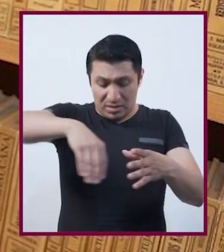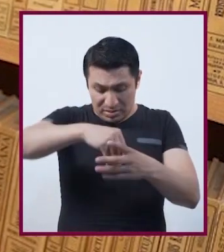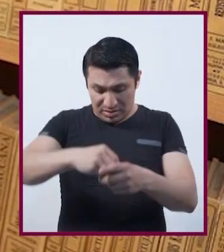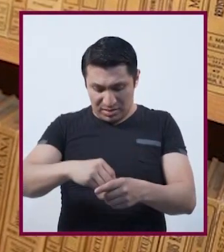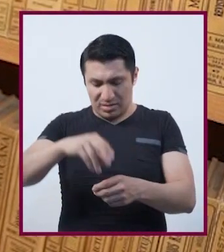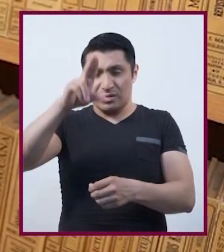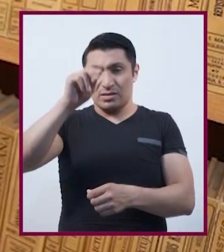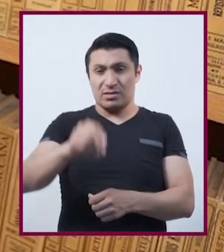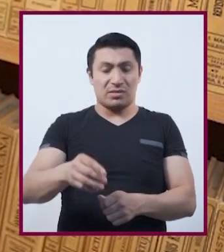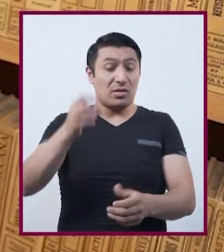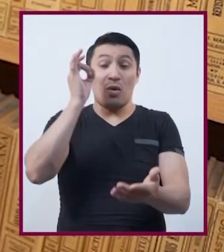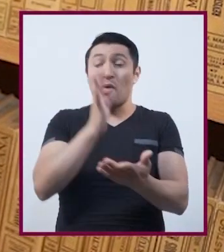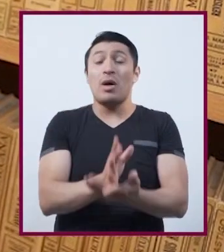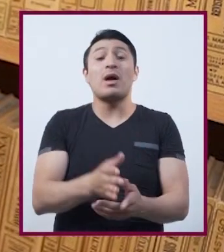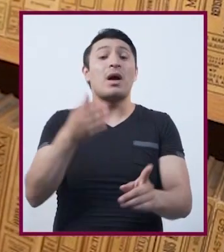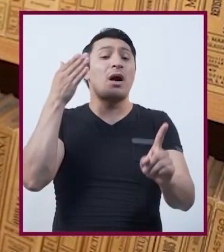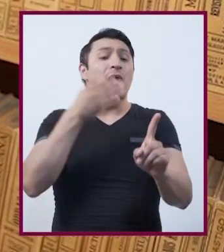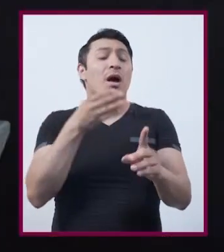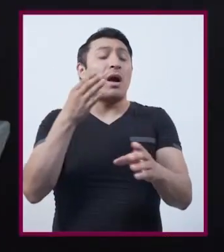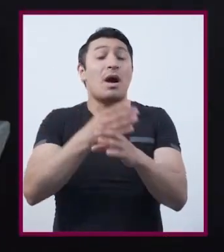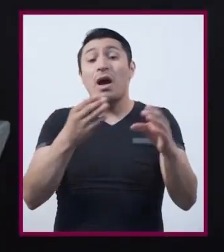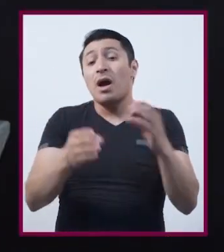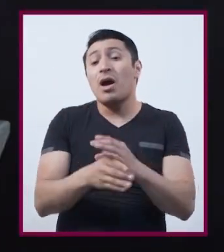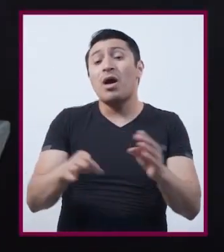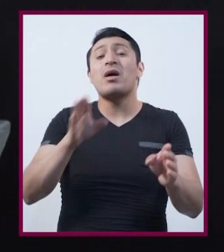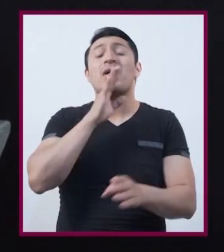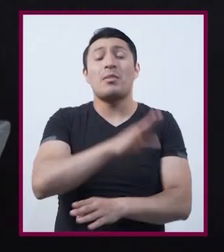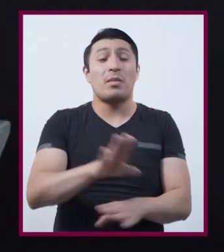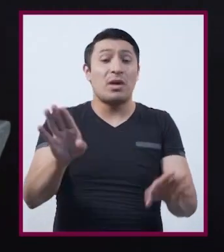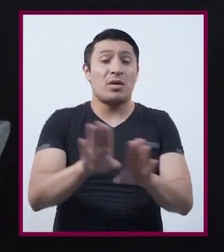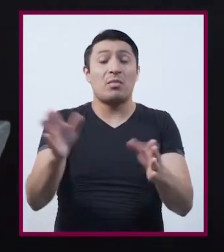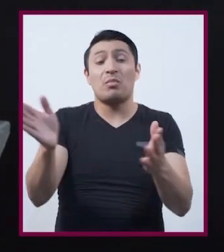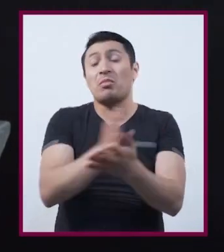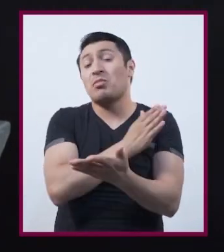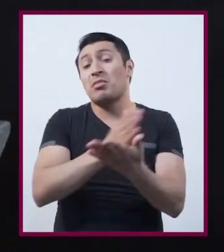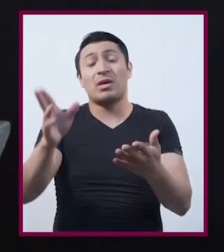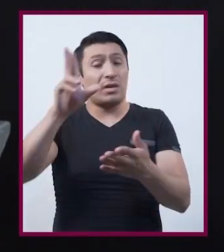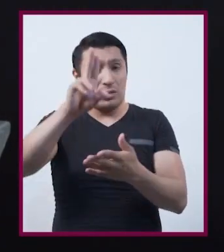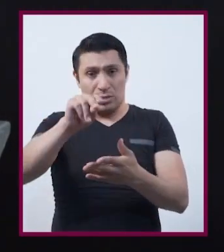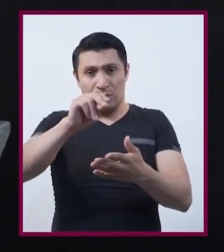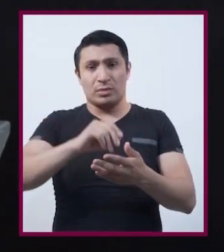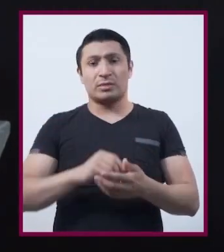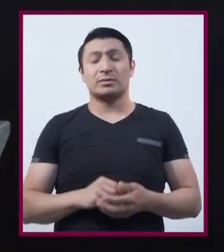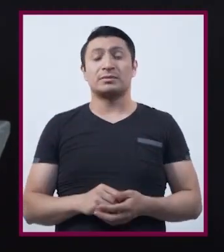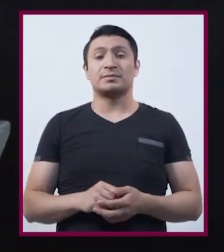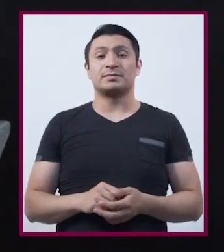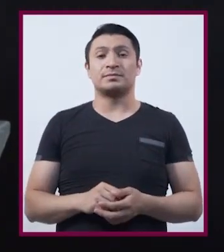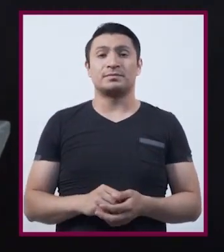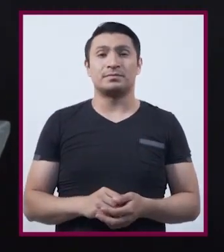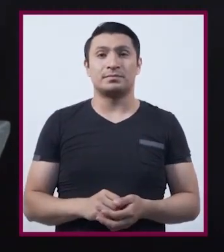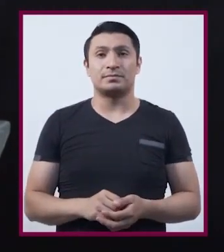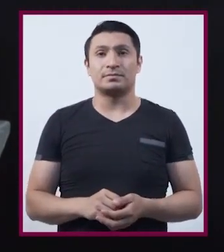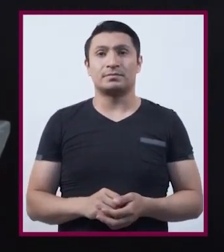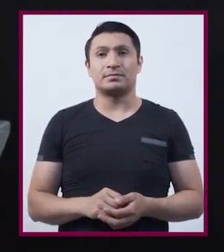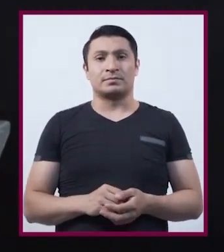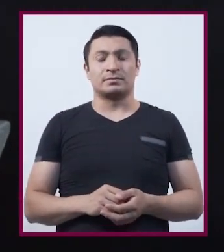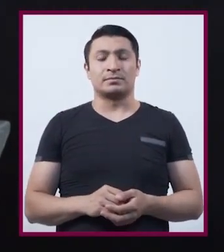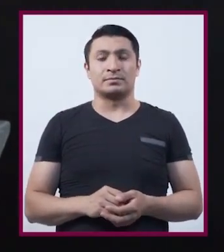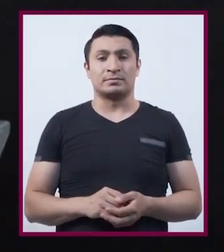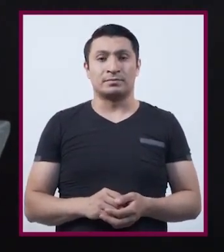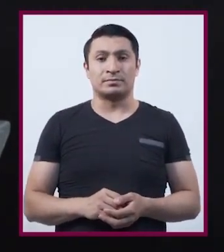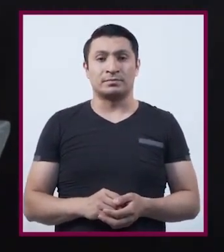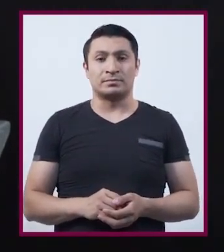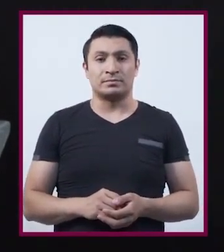aislados. Hay que aprender a ver la cadena. Por ejemplo, como parte de esta cadena también se encuentra un eslabón llamado Alejandro